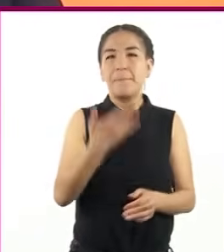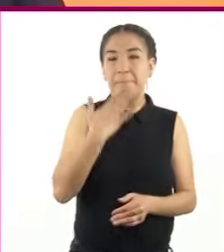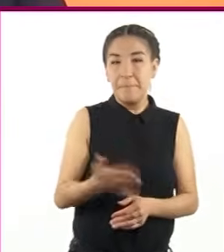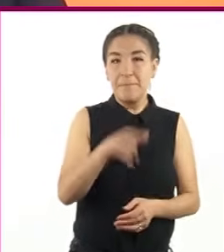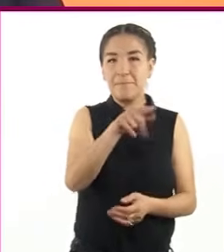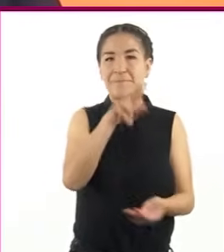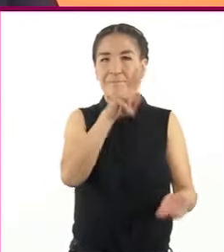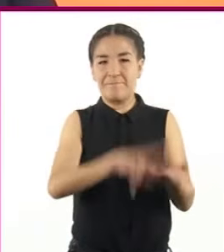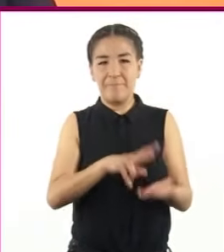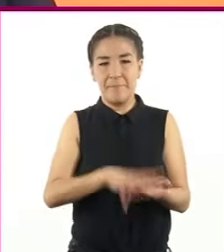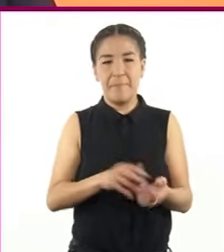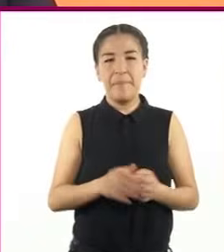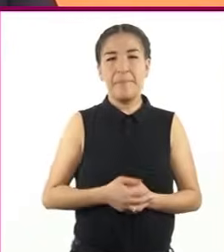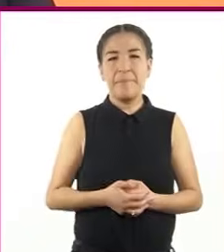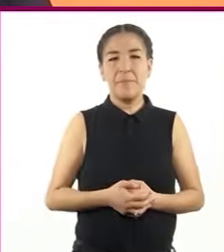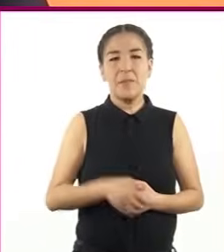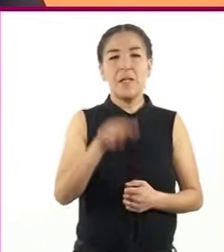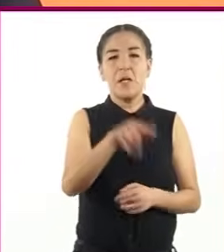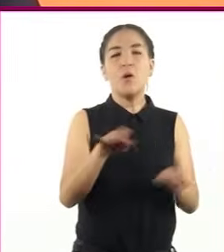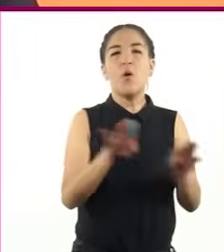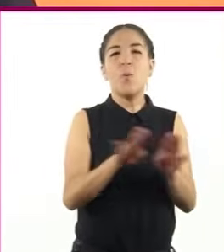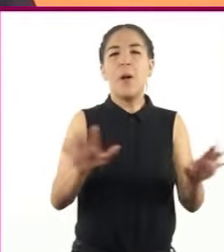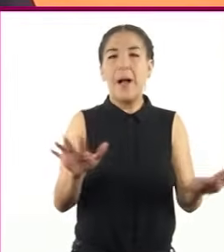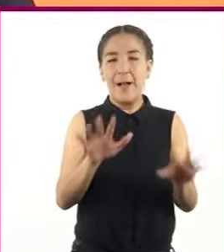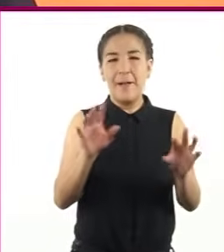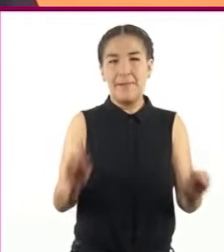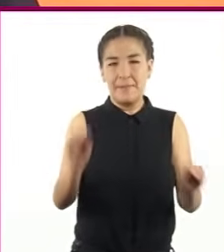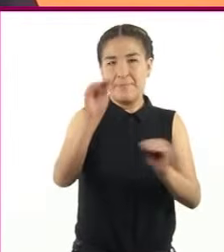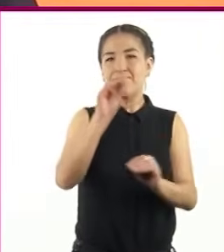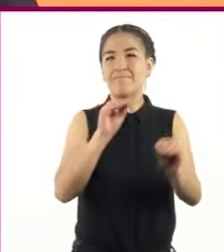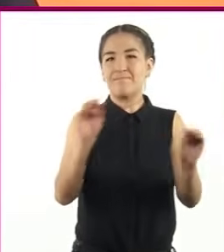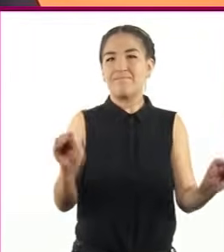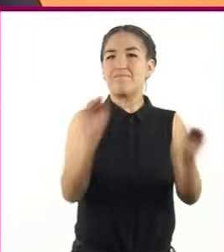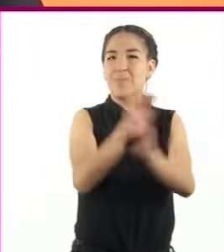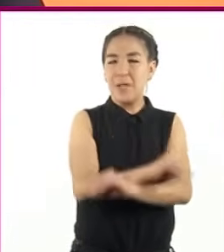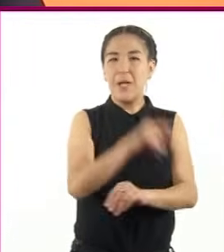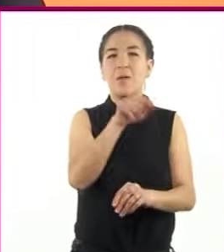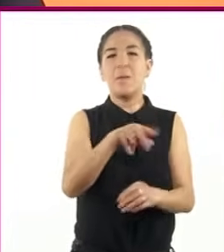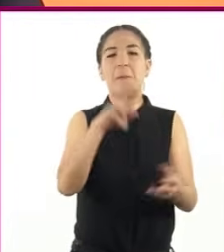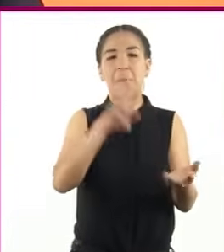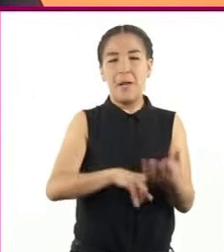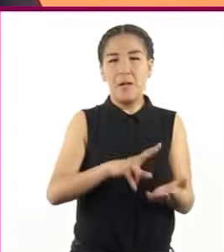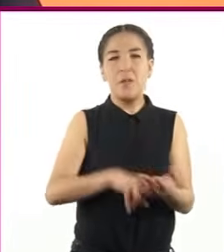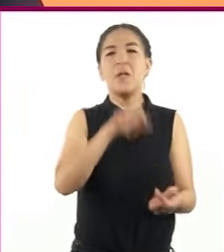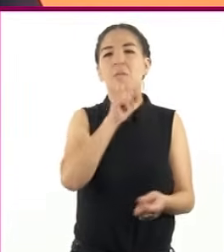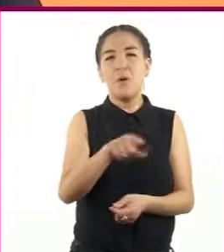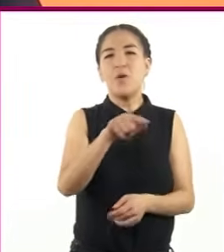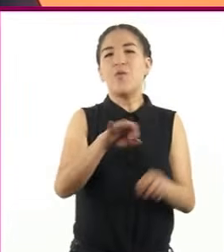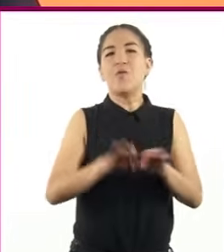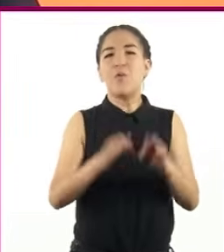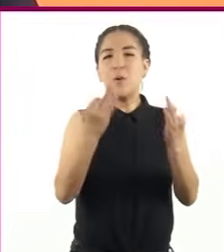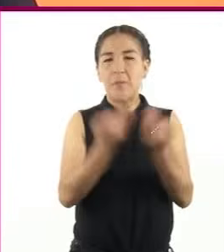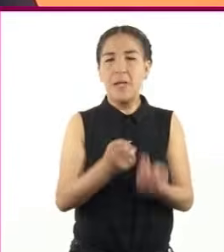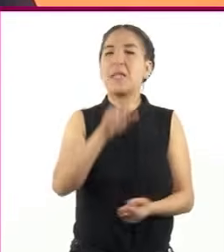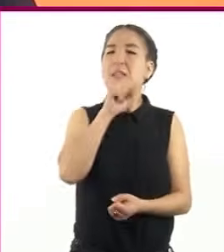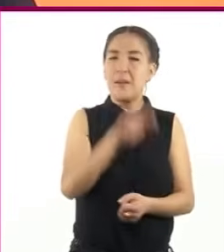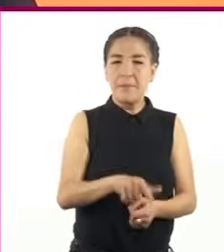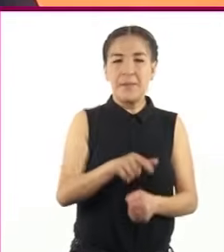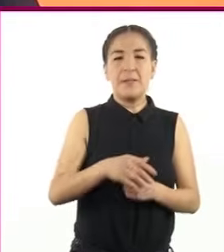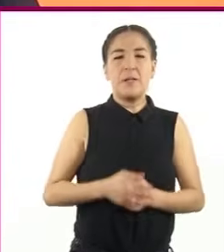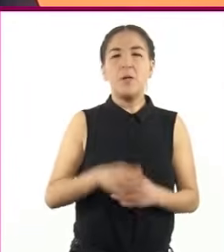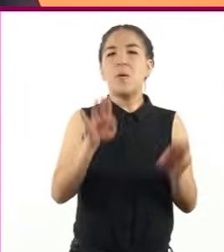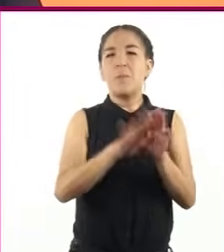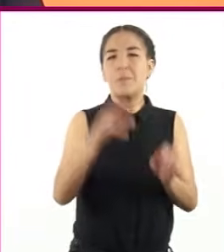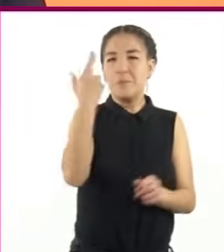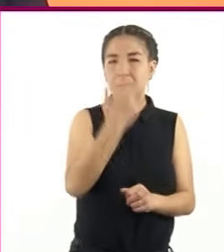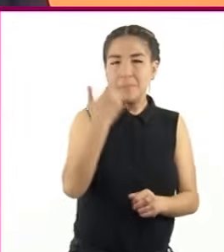equivalencia, tanto por sustitución de valores en la variable como por métodos algebraicos formales, y extenderemos este